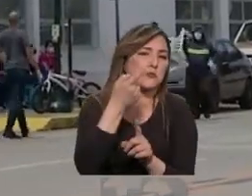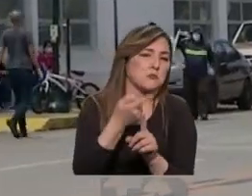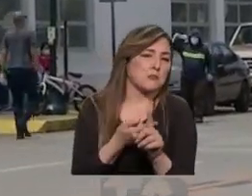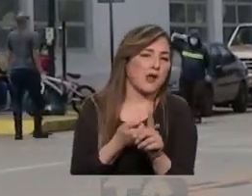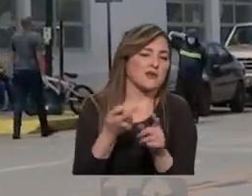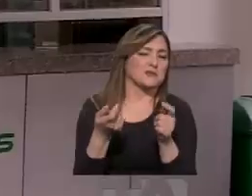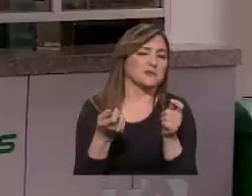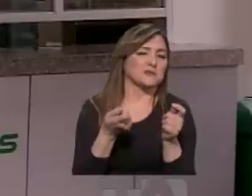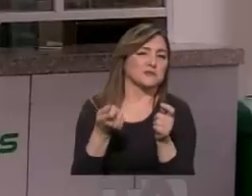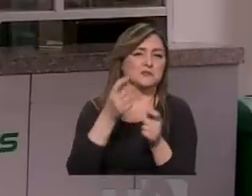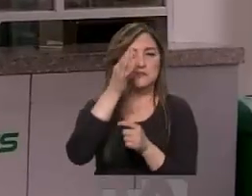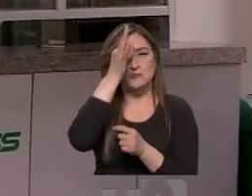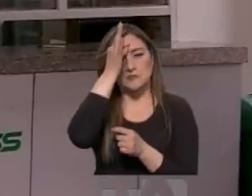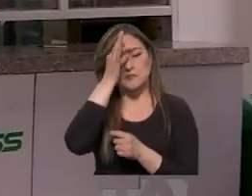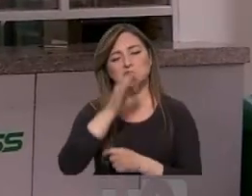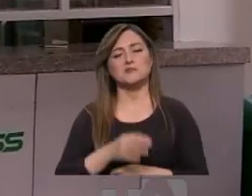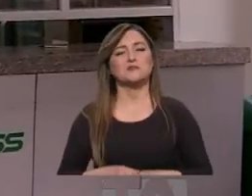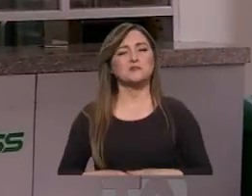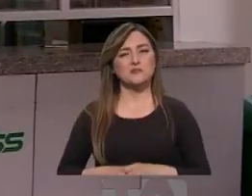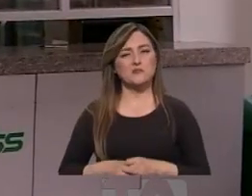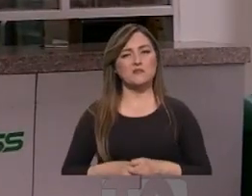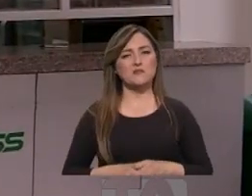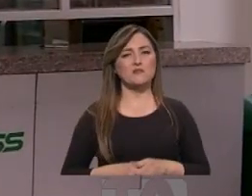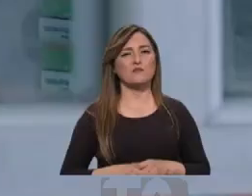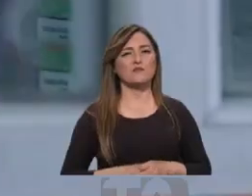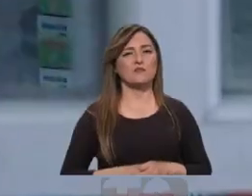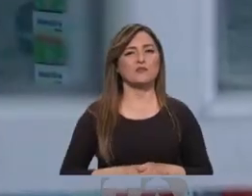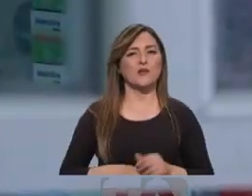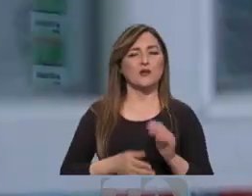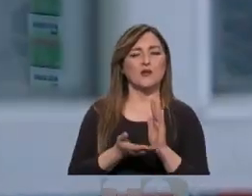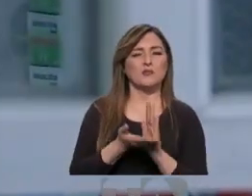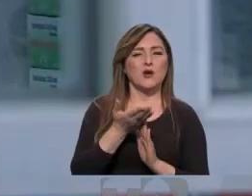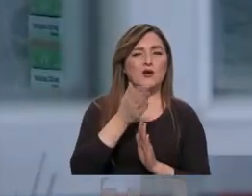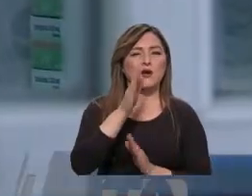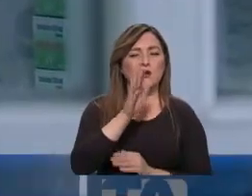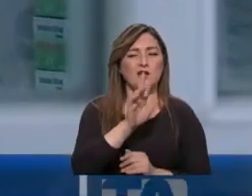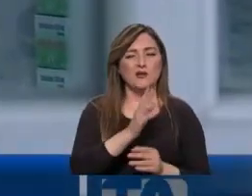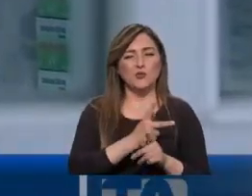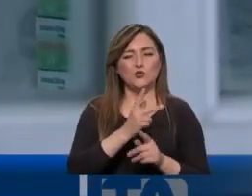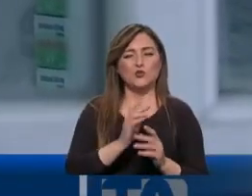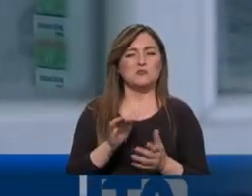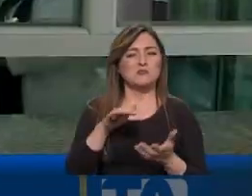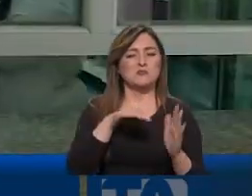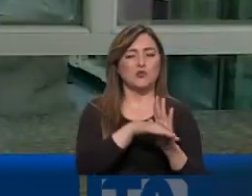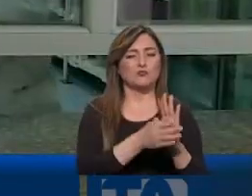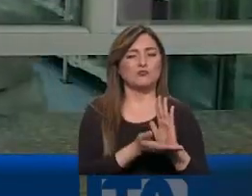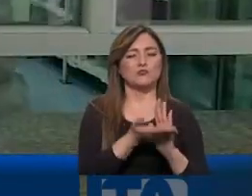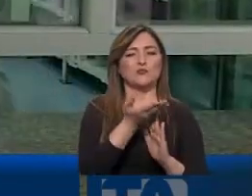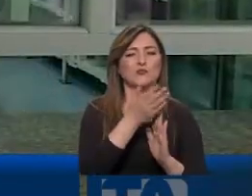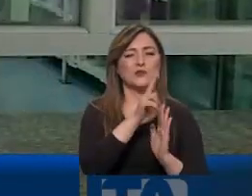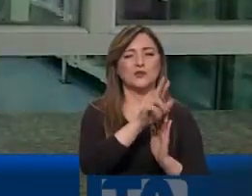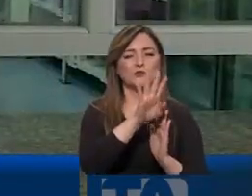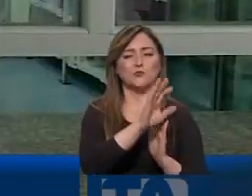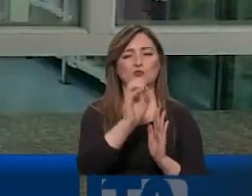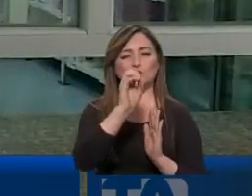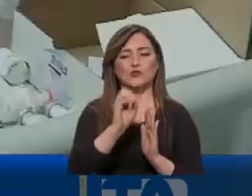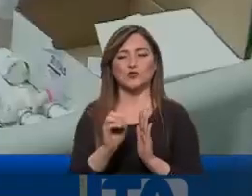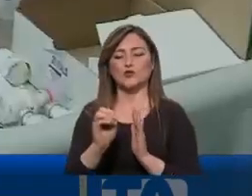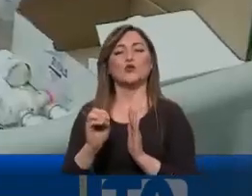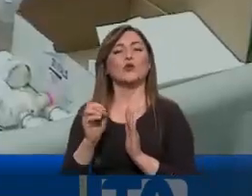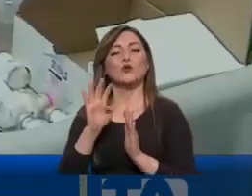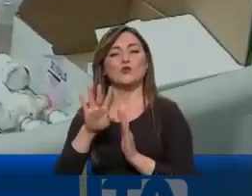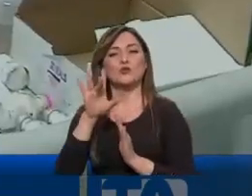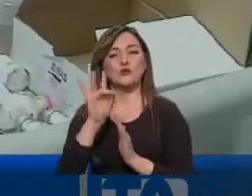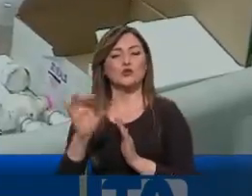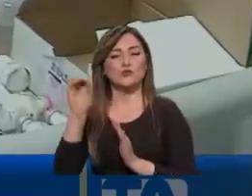mes en el cargo. Asegura que pasarán del 34% de abastecimiento al 48% con estos procesos